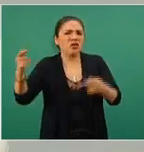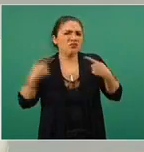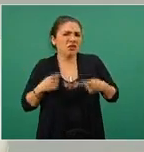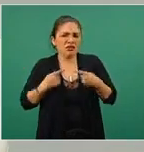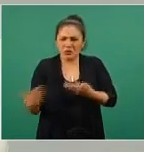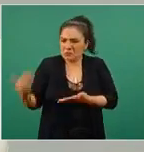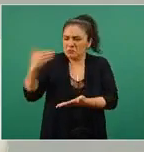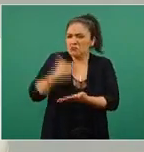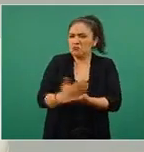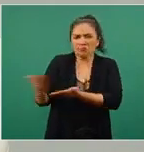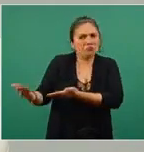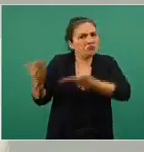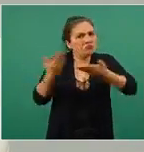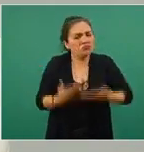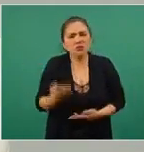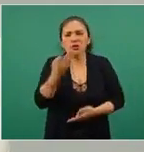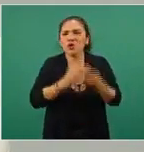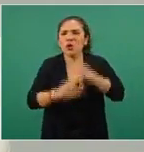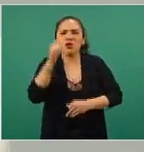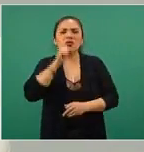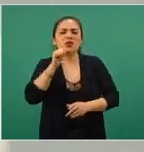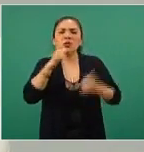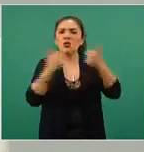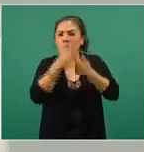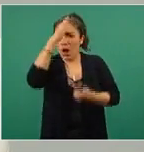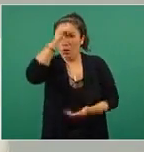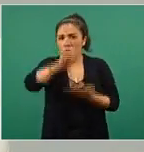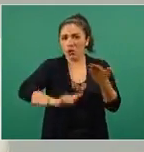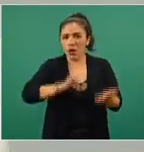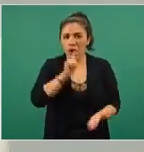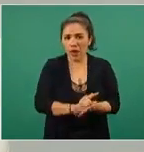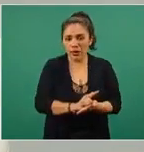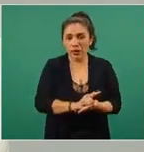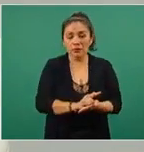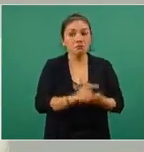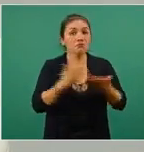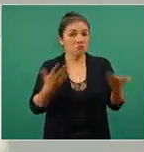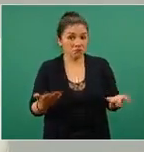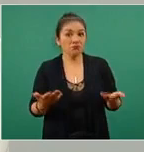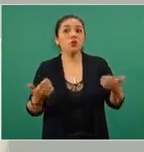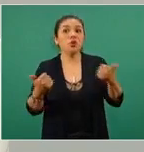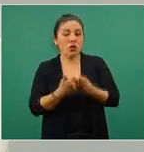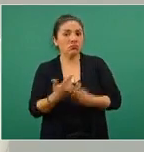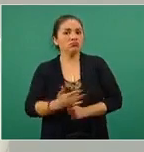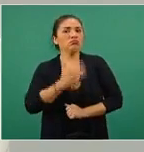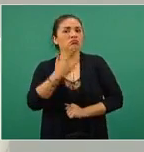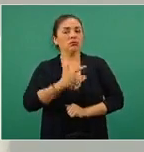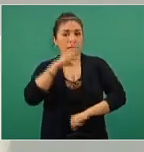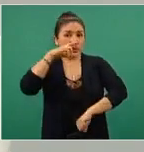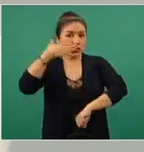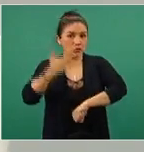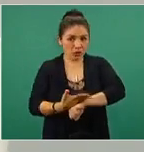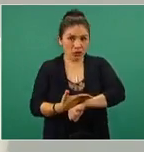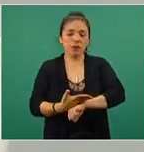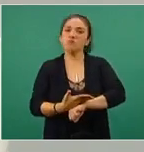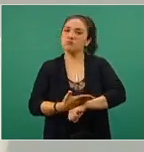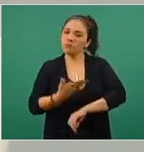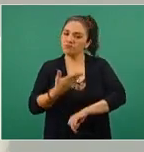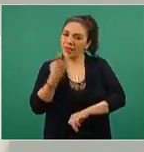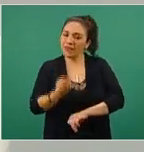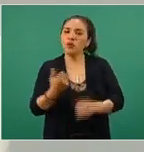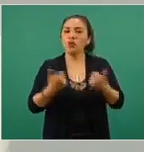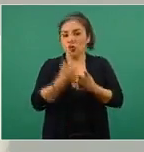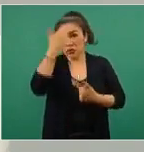que llega. Todo va bajo la ley y por supuesto con un alto sentido de responsabilidad,